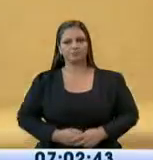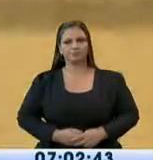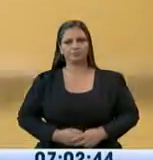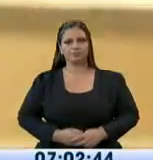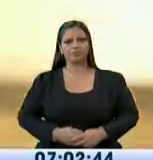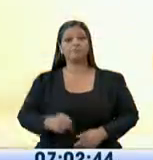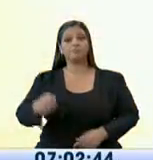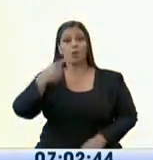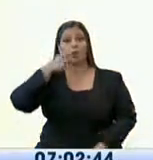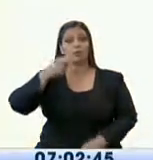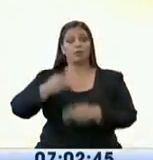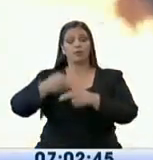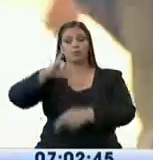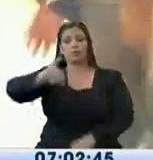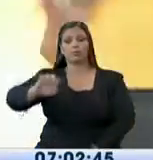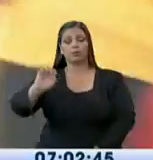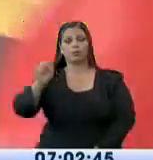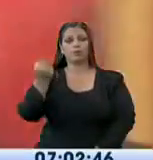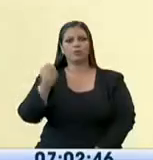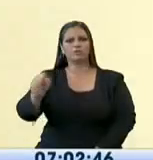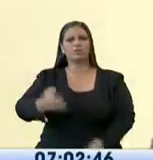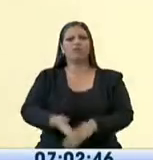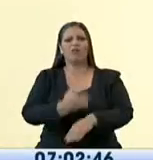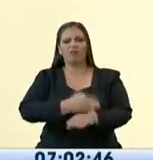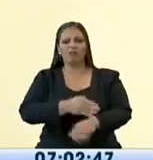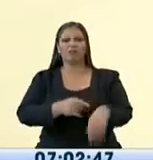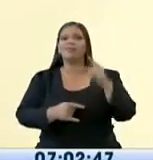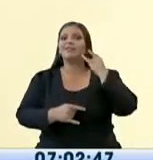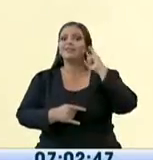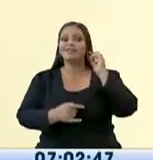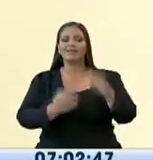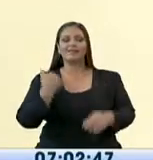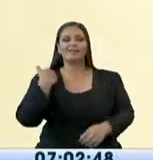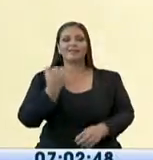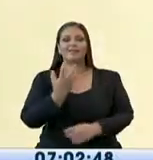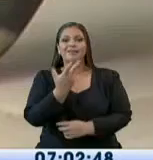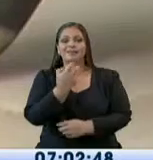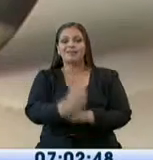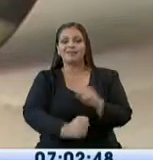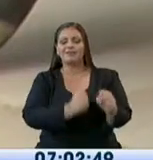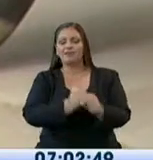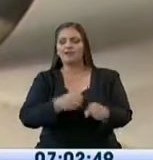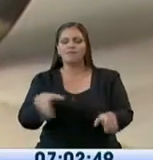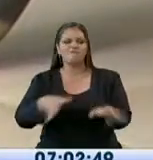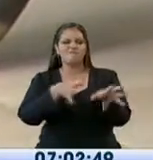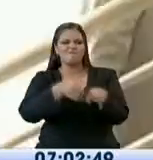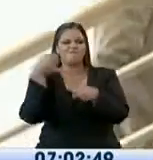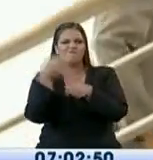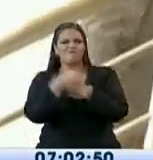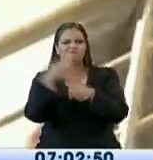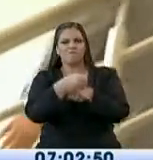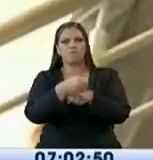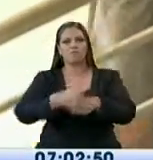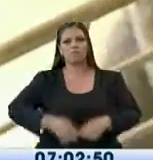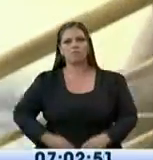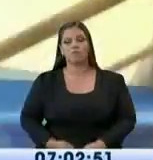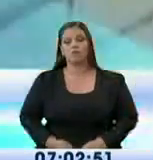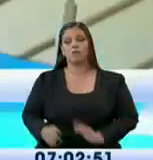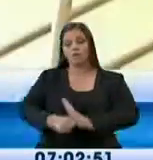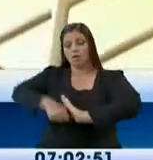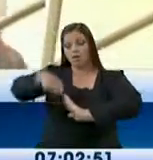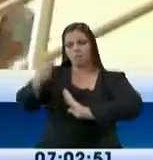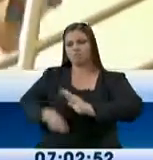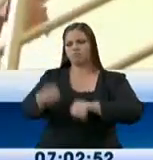José S.S. es acusado de violar a una niña de 13 años y tras una hora y media, el juez dispuso orden